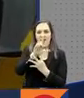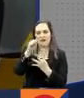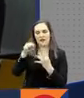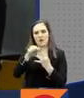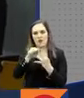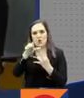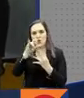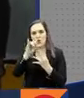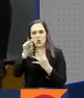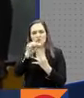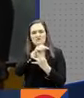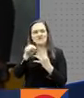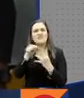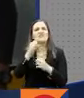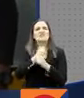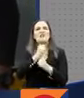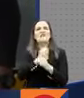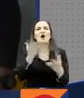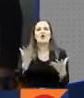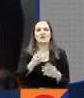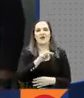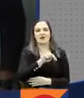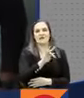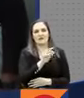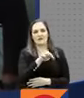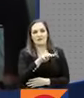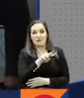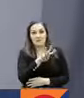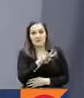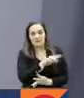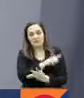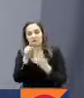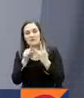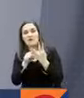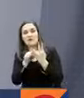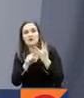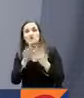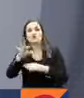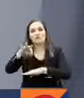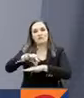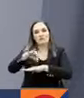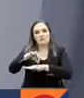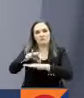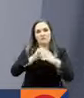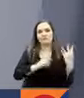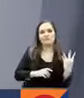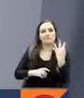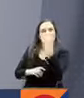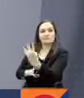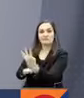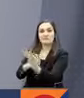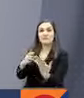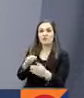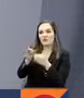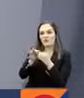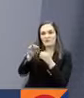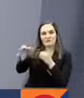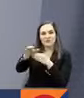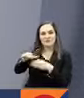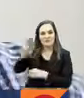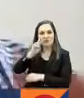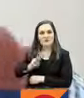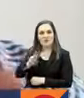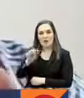de NTN 24 y dos activistas de la ONG Funda Redes, quienes cubrían el conflicto en el estado Apure, en